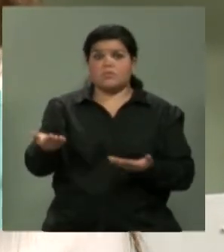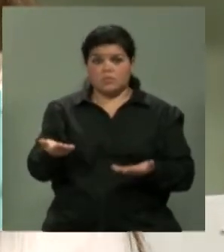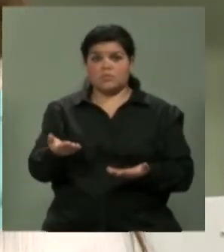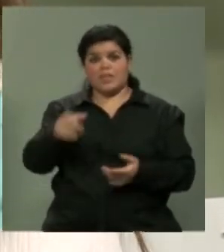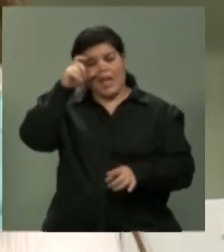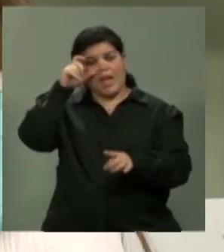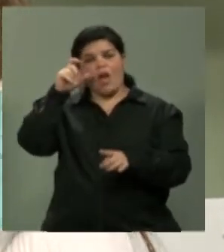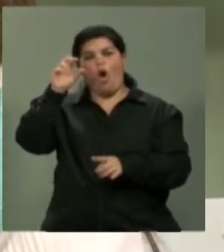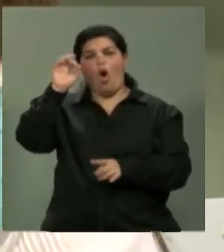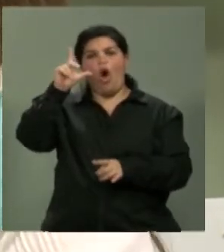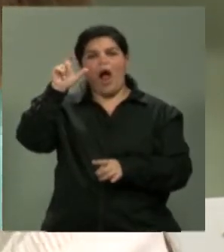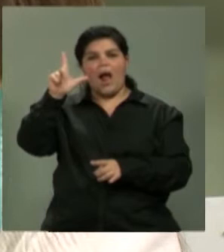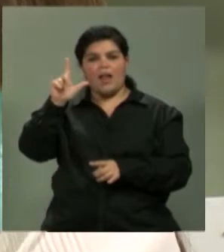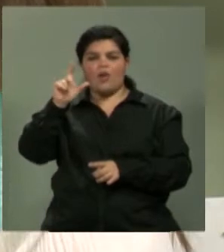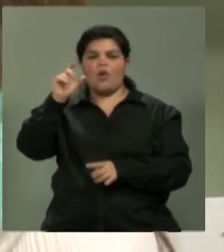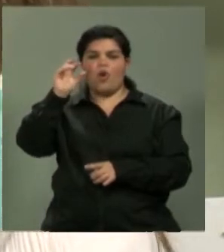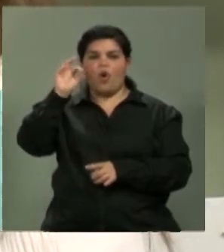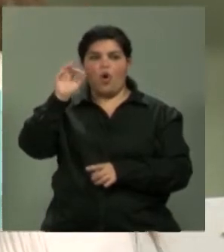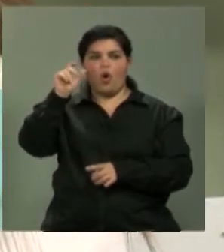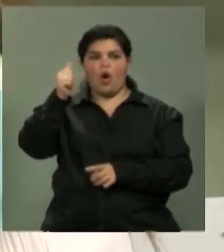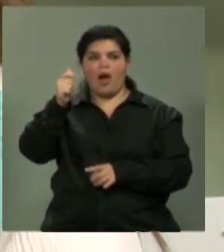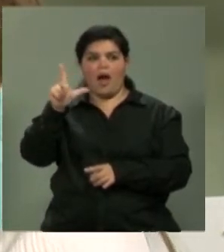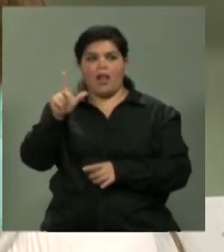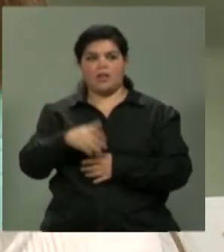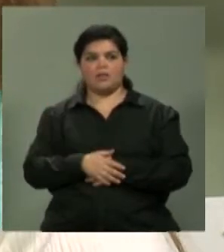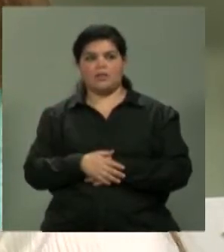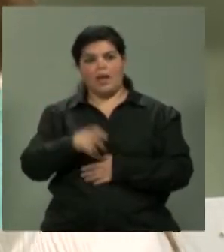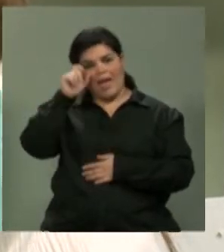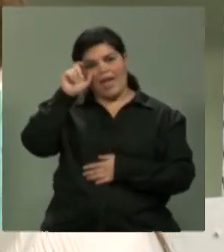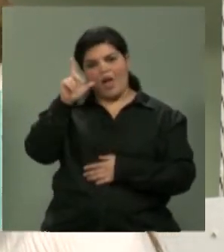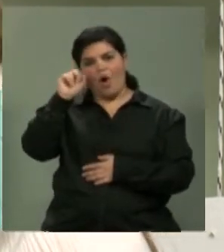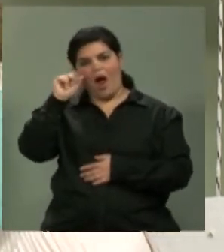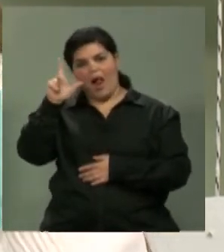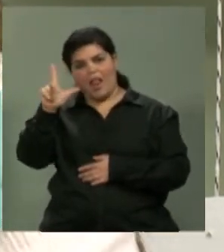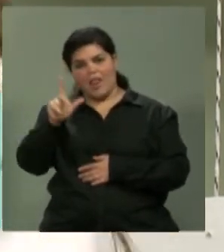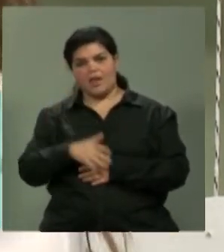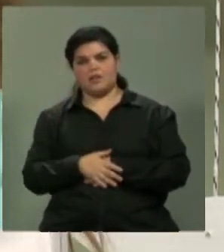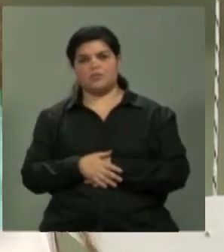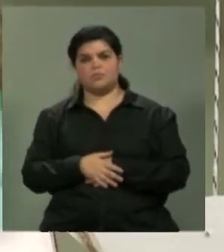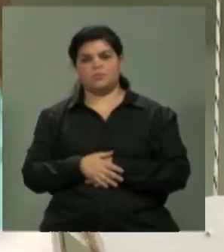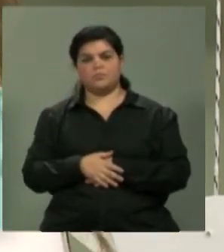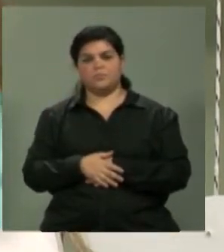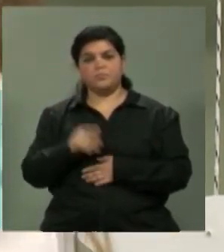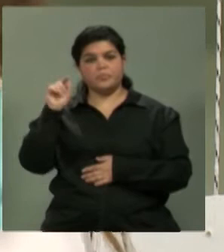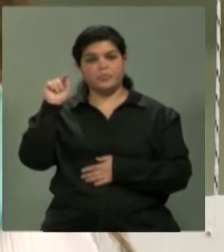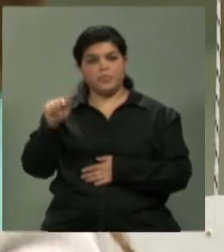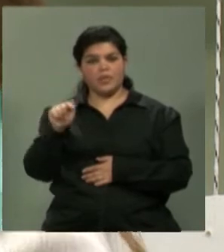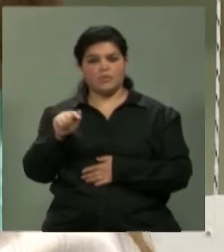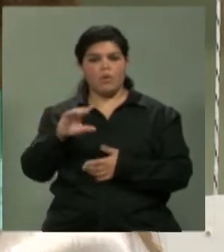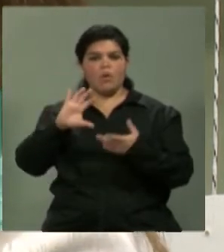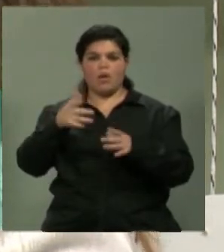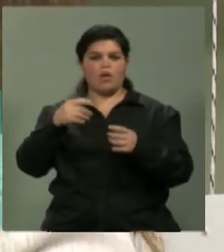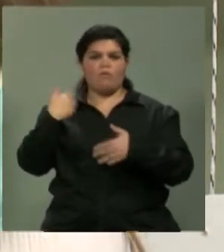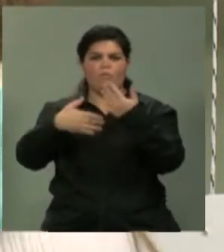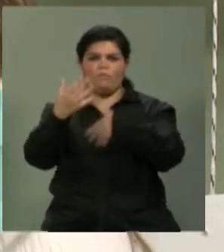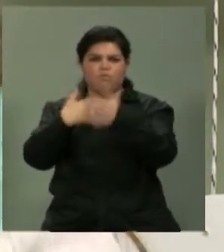COS o la OAL tiene... El OAL, tiene- perdón. El OAL, perdón. Tiene otra forma de intentar, que está funcionando mal, pero